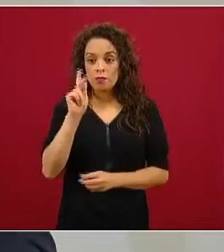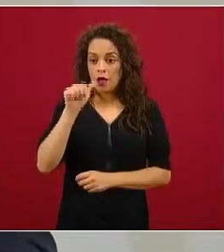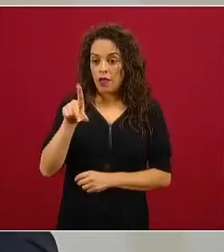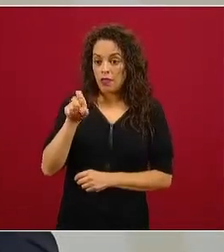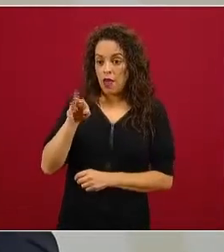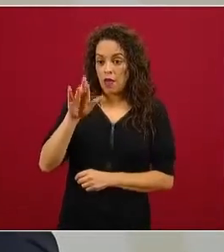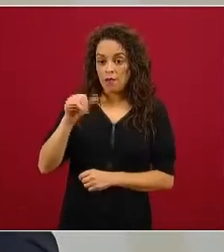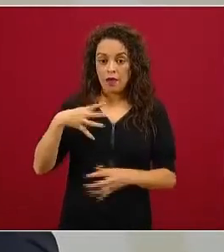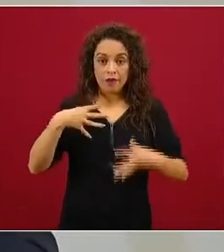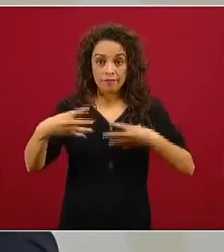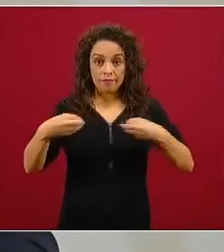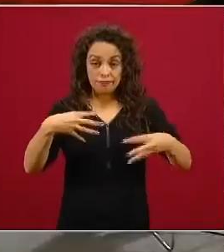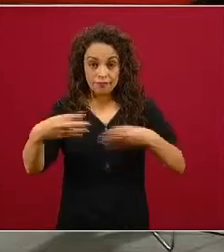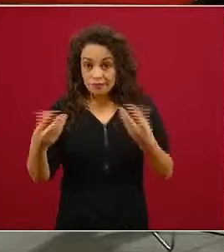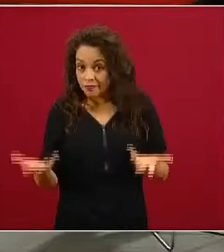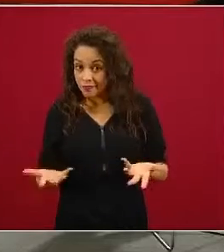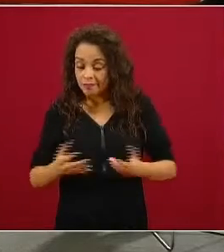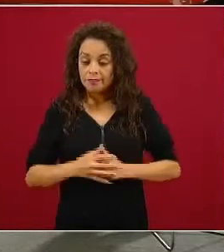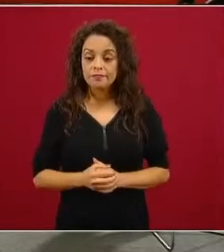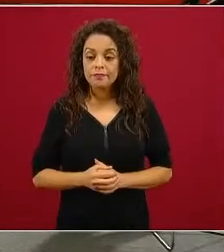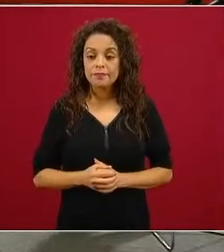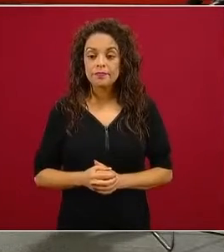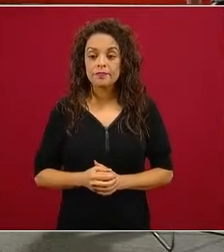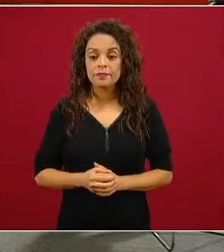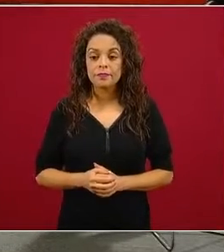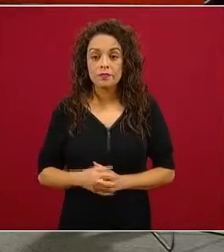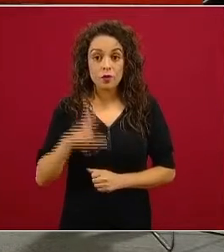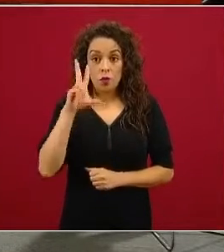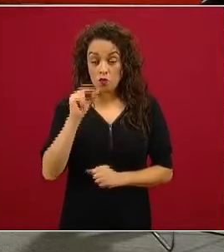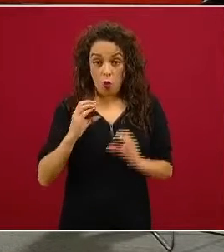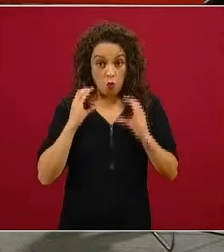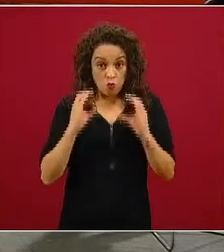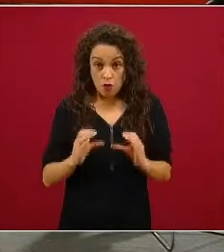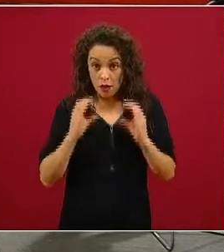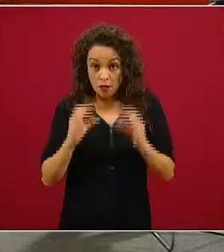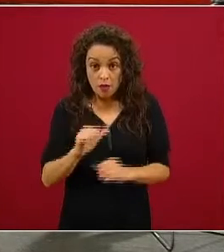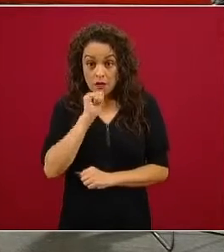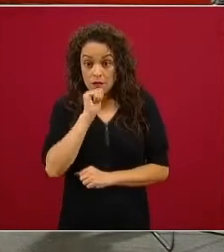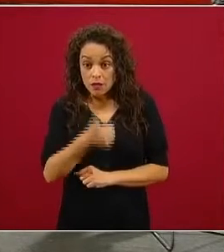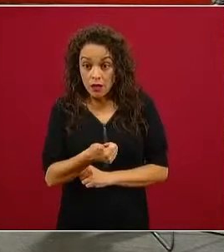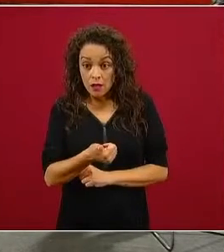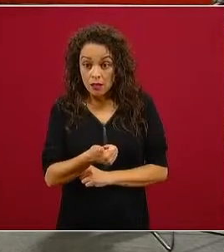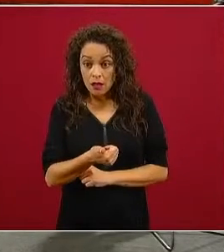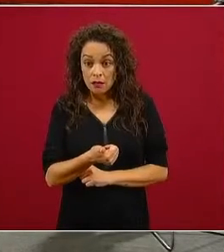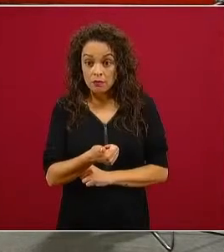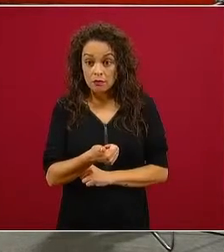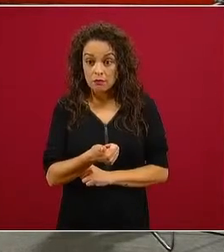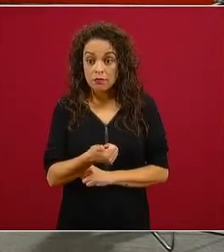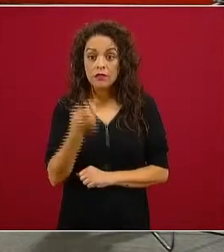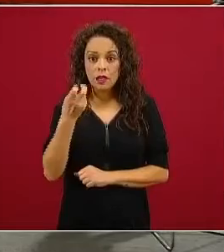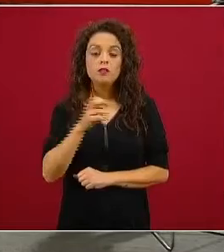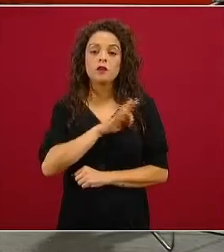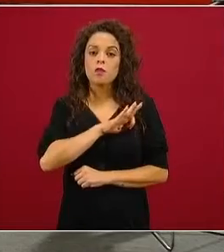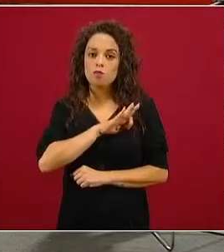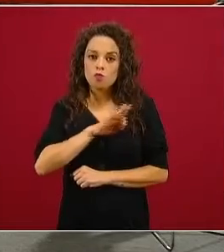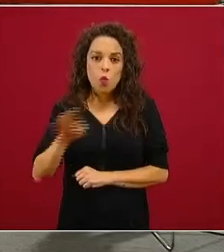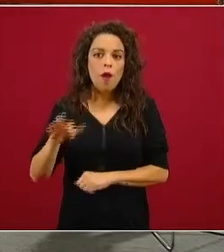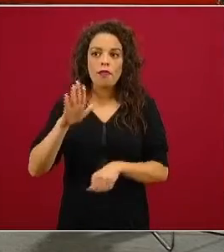a la ciencia y a los científicos. Eso es algo que nos preocupa mucho porque,